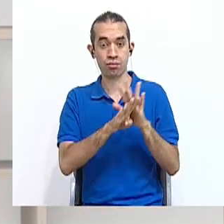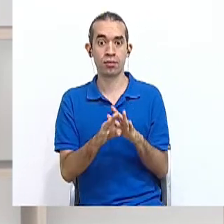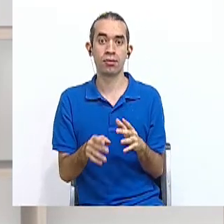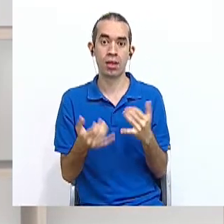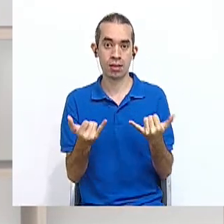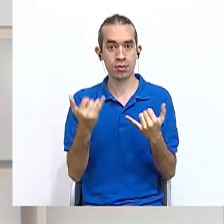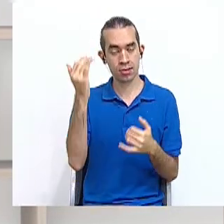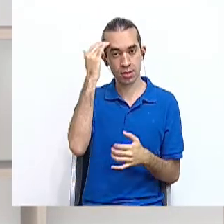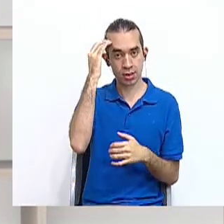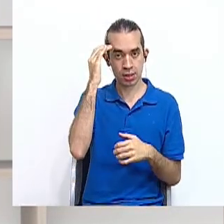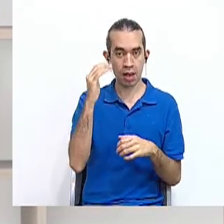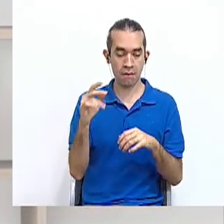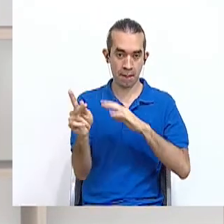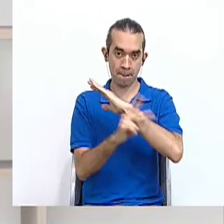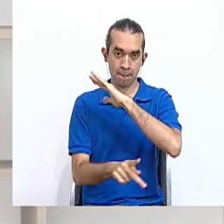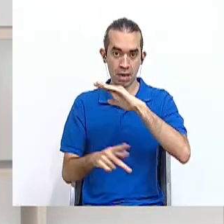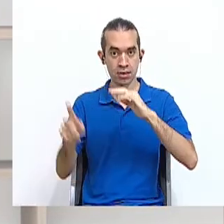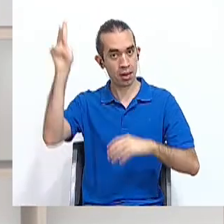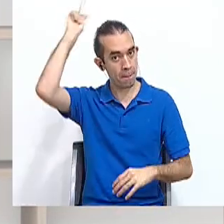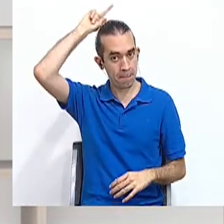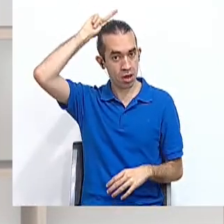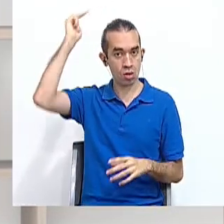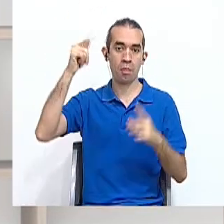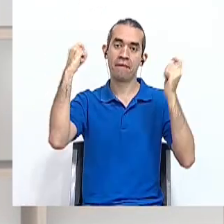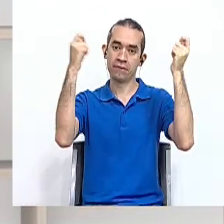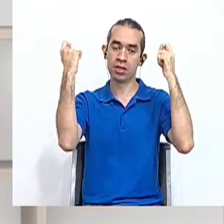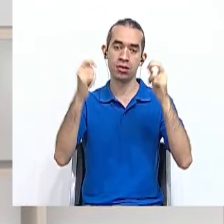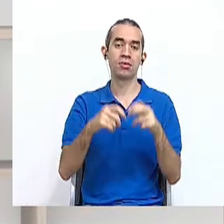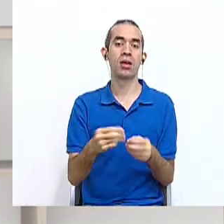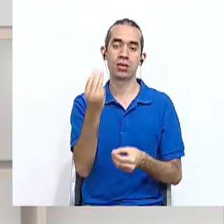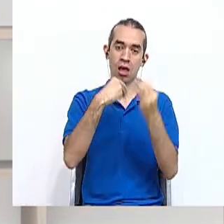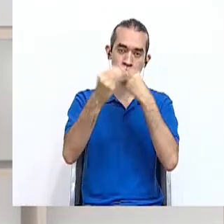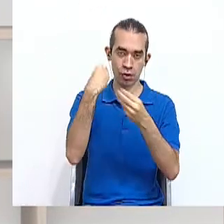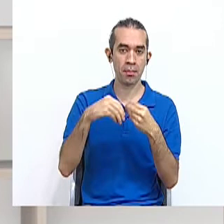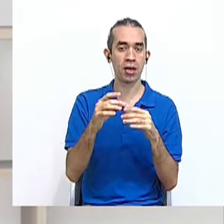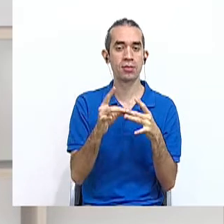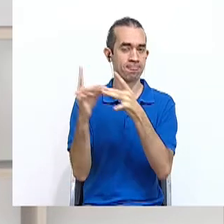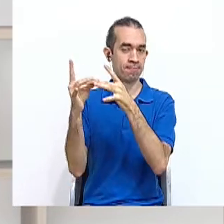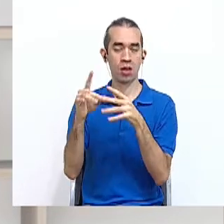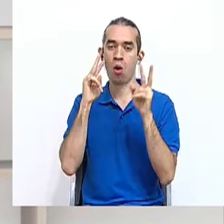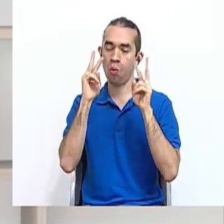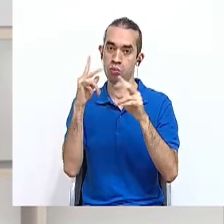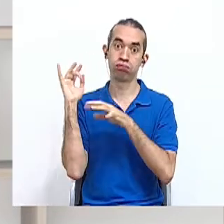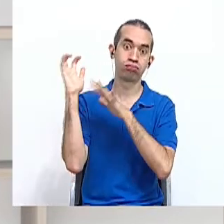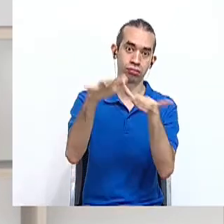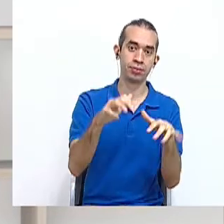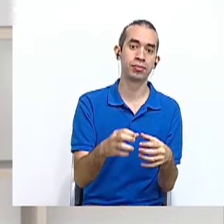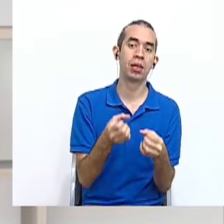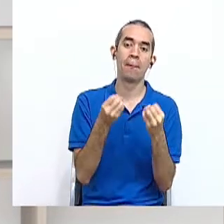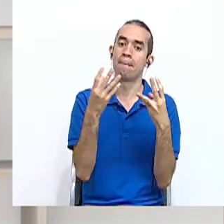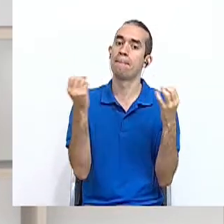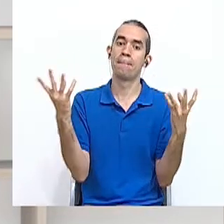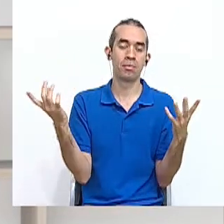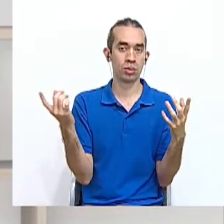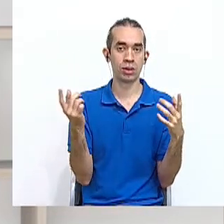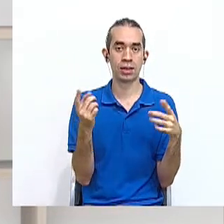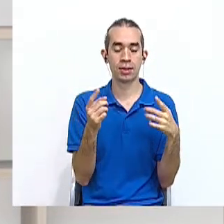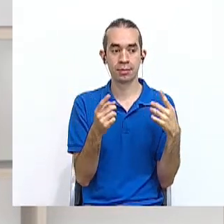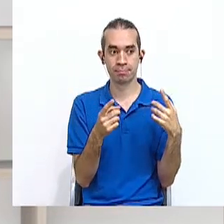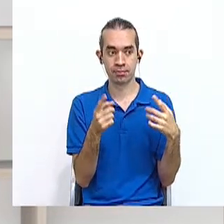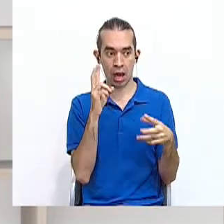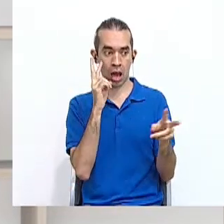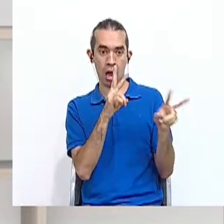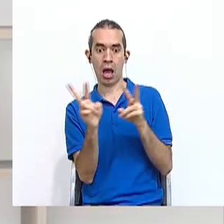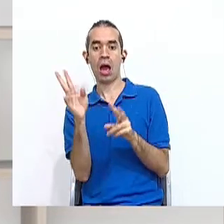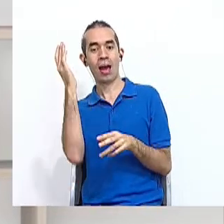una serie de festividades gastronómicas relevantes y atrayentes. De esta manera, una serie de causas explican la expansión